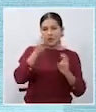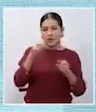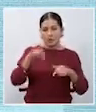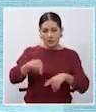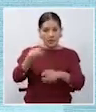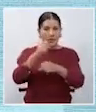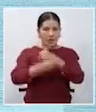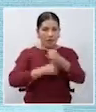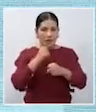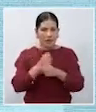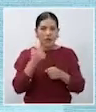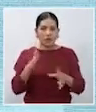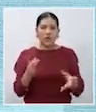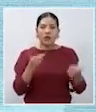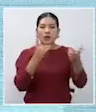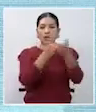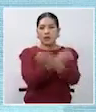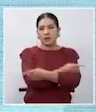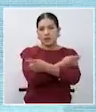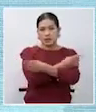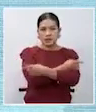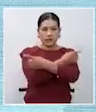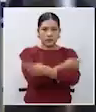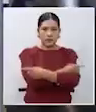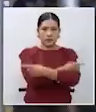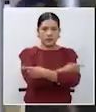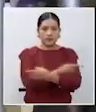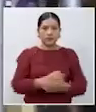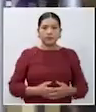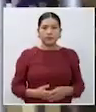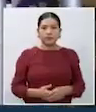gestión entró en un cuarto intermedio.